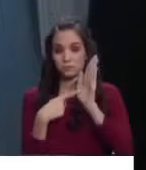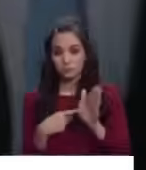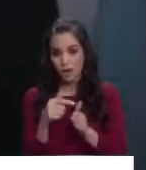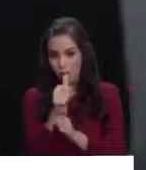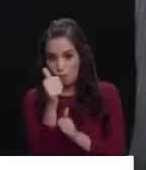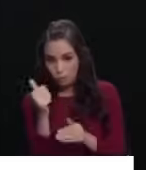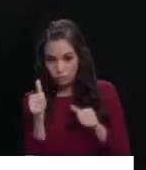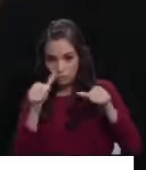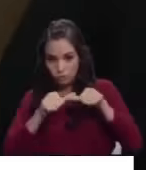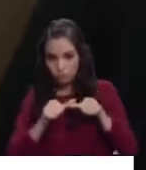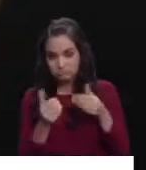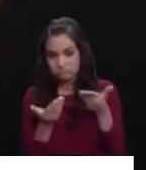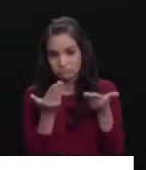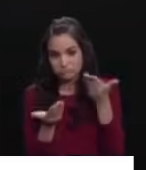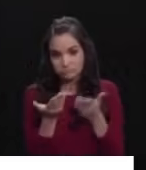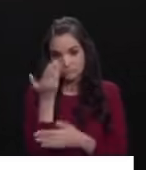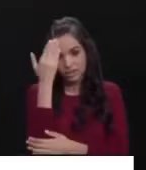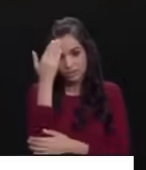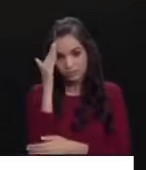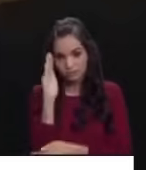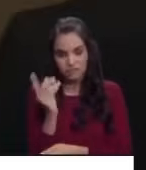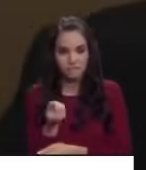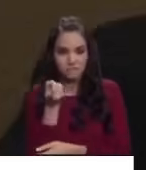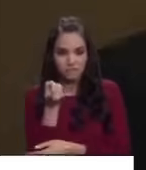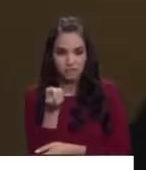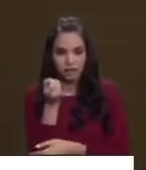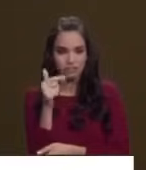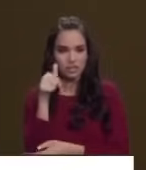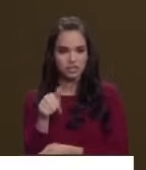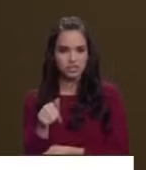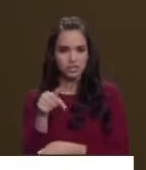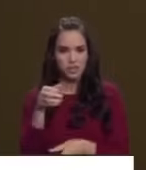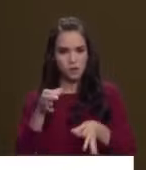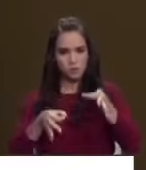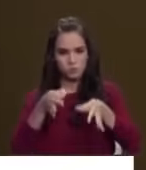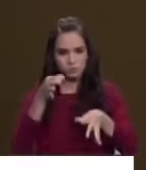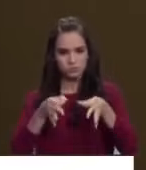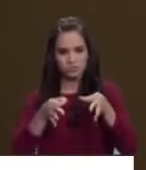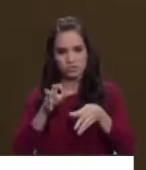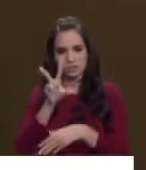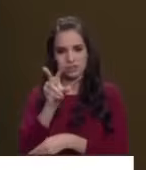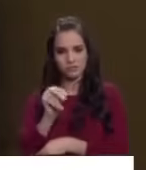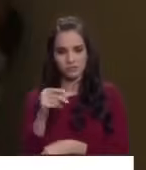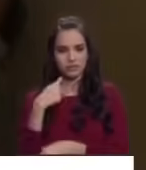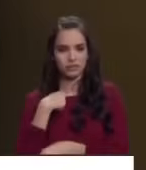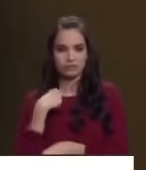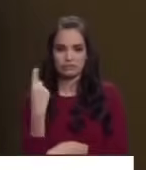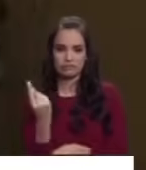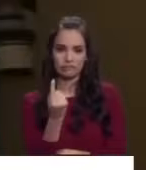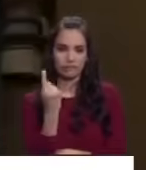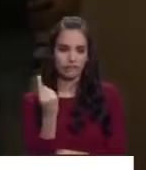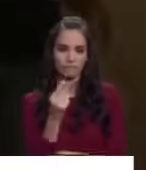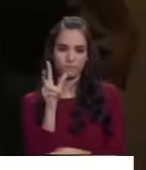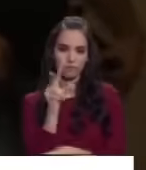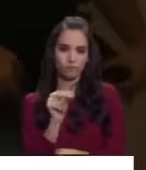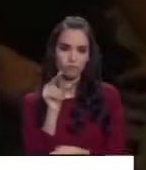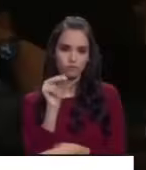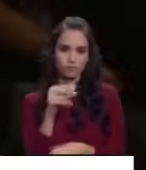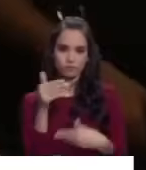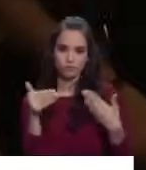todavía falta todavía falta mucho pero aquí Aquí no hay justicia aquí todo me lo niegan porque aquí hay un claro deseo no es contra mí sino contra el pueblo